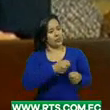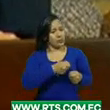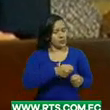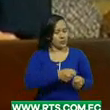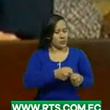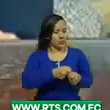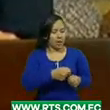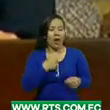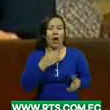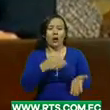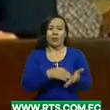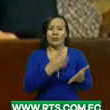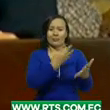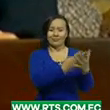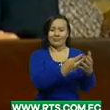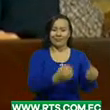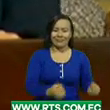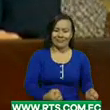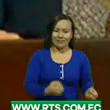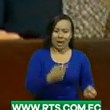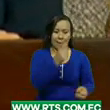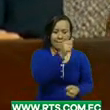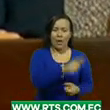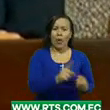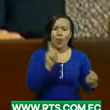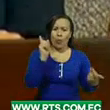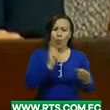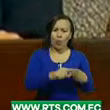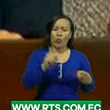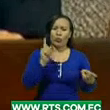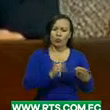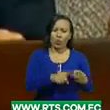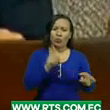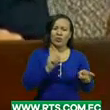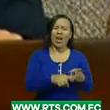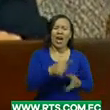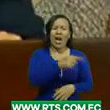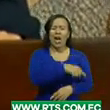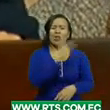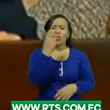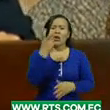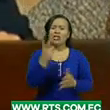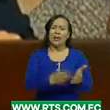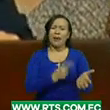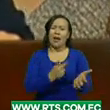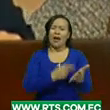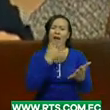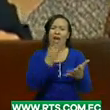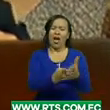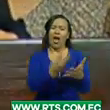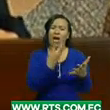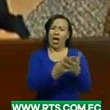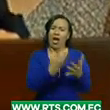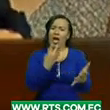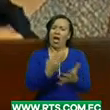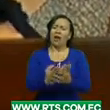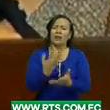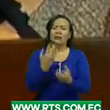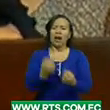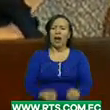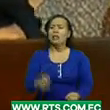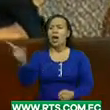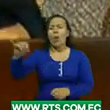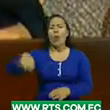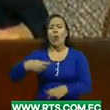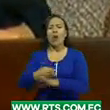volvemos a detener a una persona que tiene 1 2 3 12 o hasta 35 detenciones anteriores sin